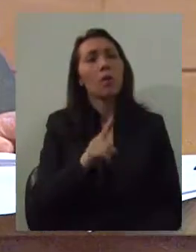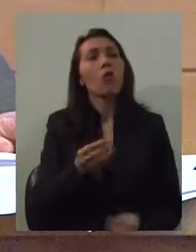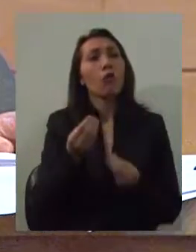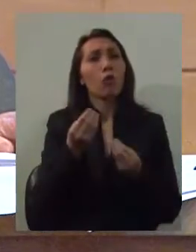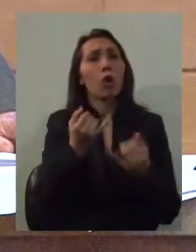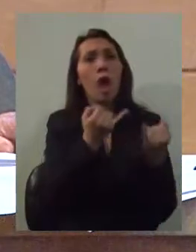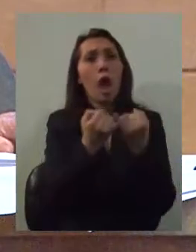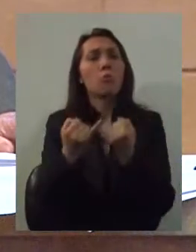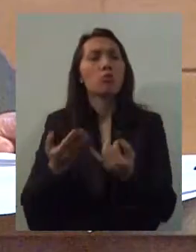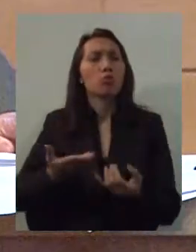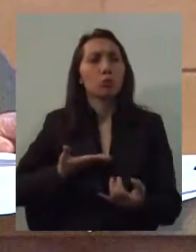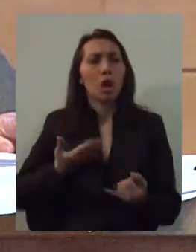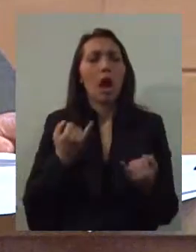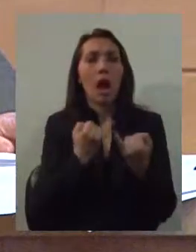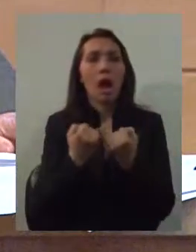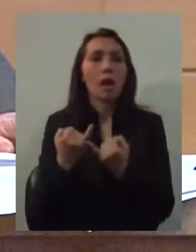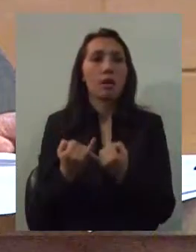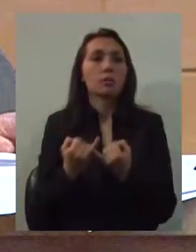buenos amigos,